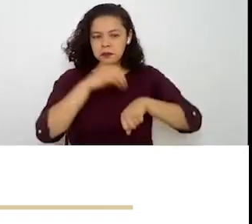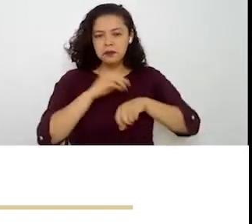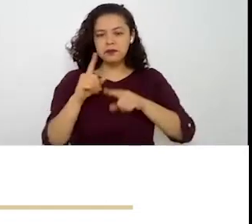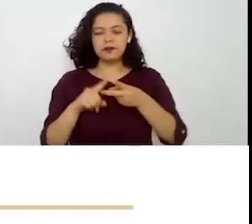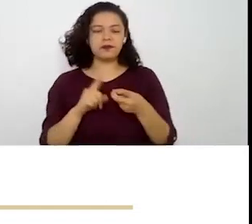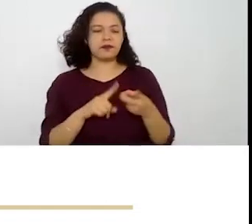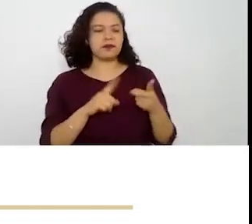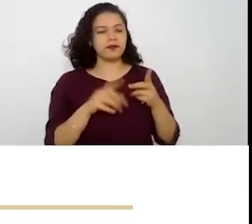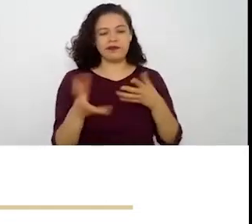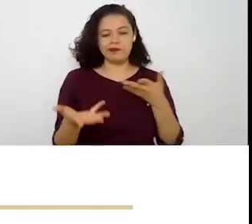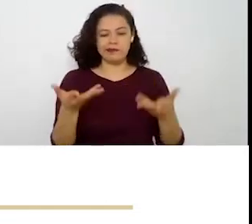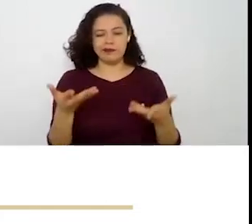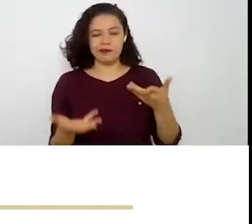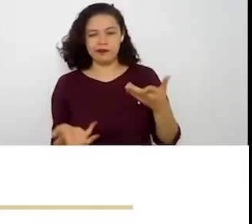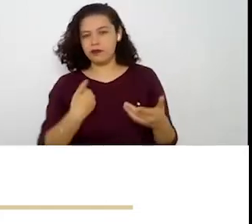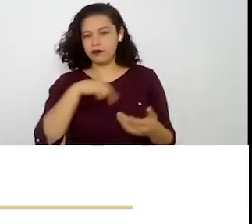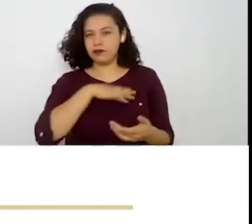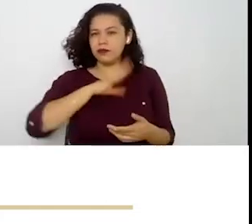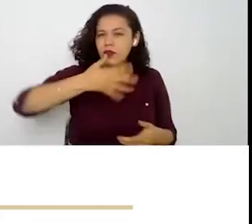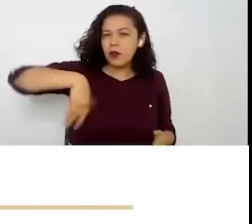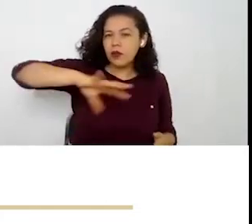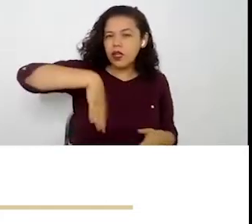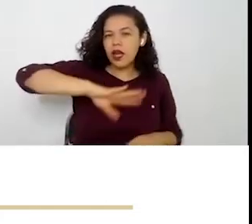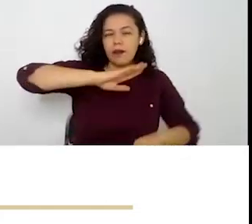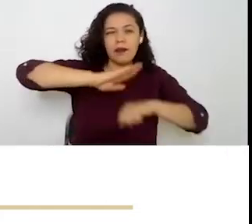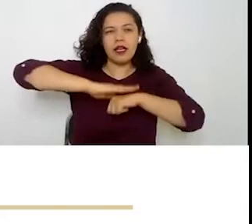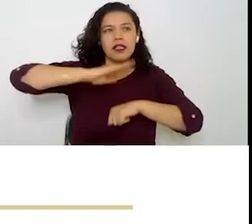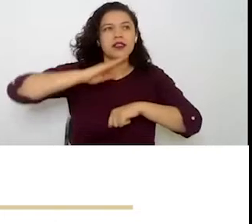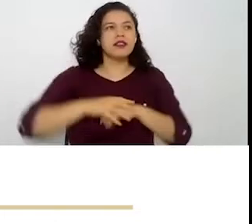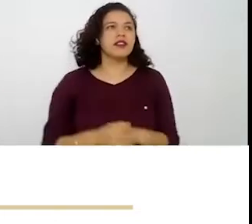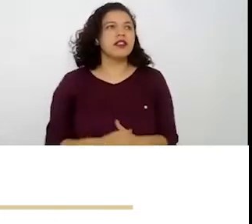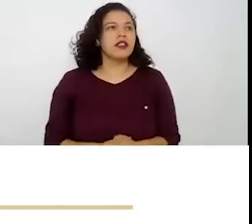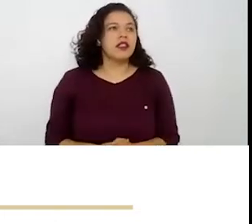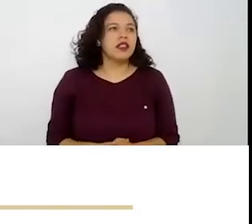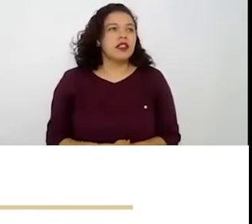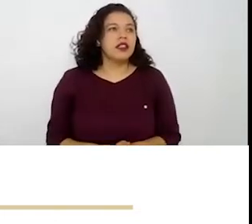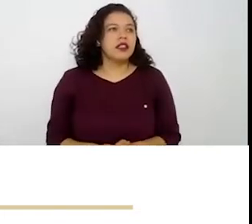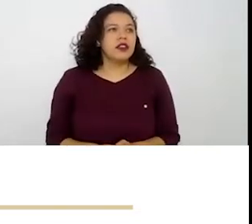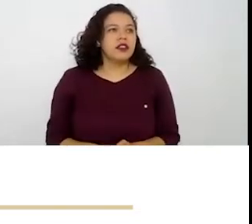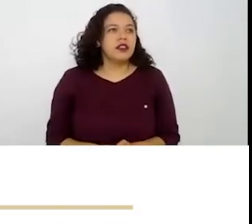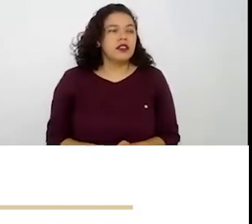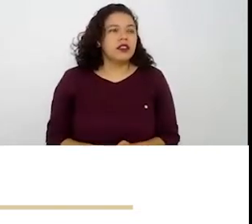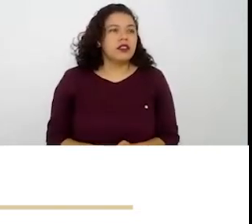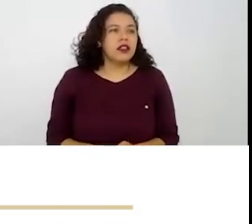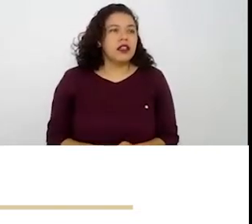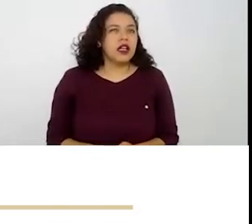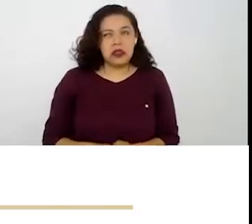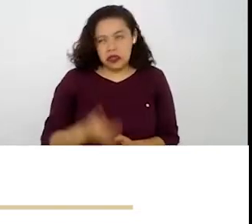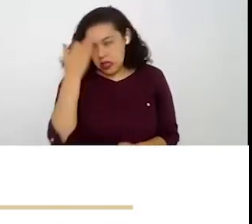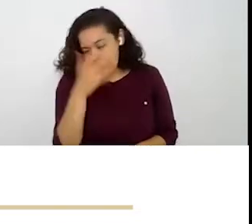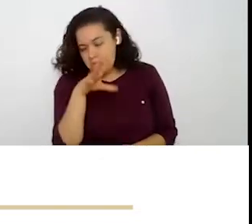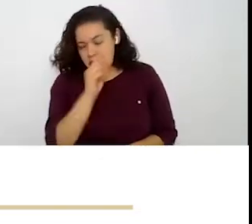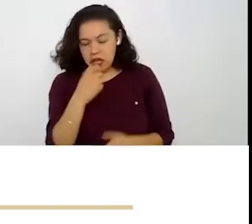Y entonces si empezamos a buscar de manera este digamos con tiempo tranquila